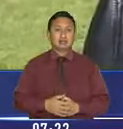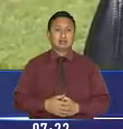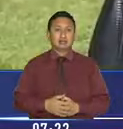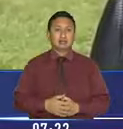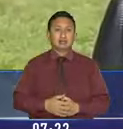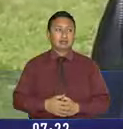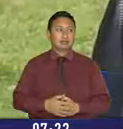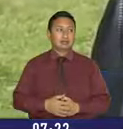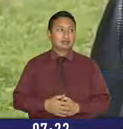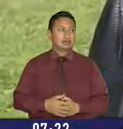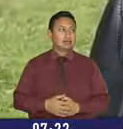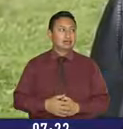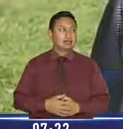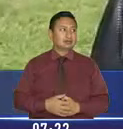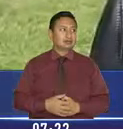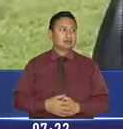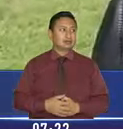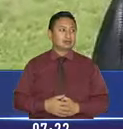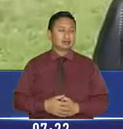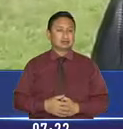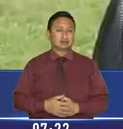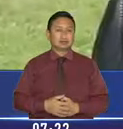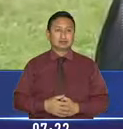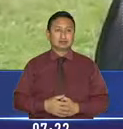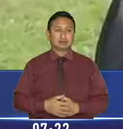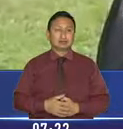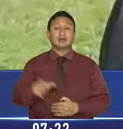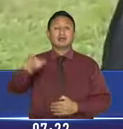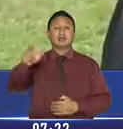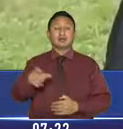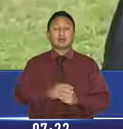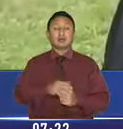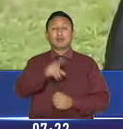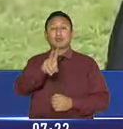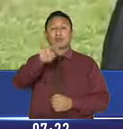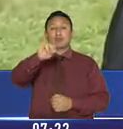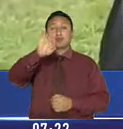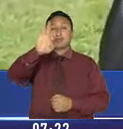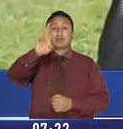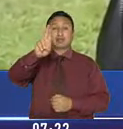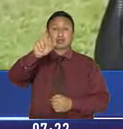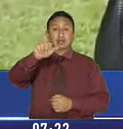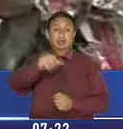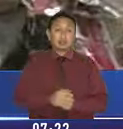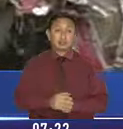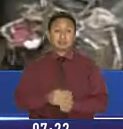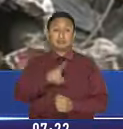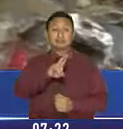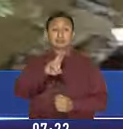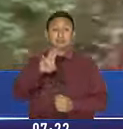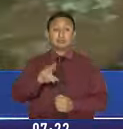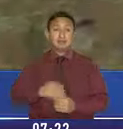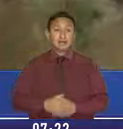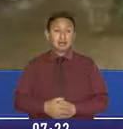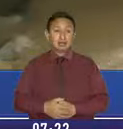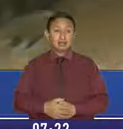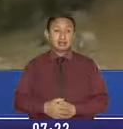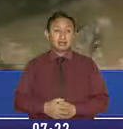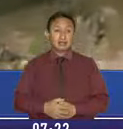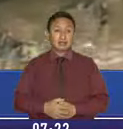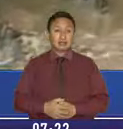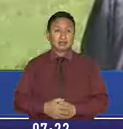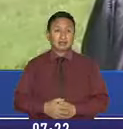de los ocupantes del vehículo Vitara que le llevó el aluvión el día 27 de marzo. ¿Y que estaba con el otro? Estaba con el otro señor.